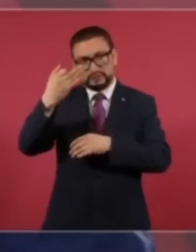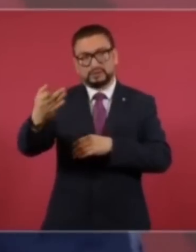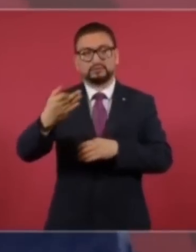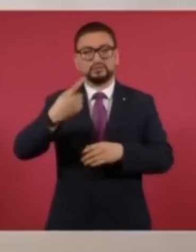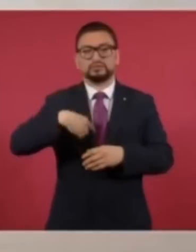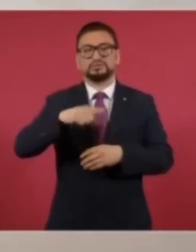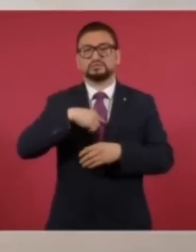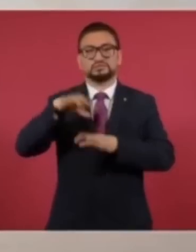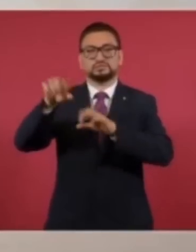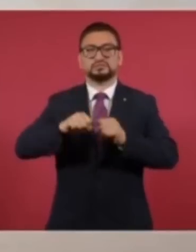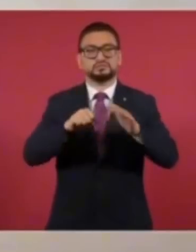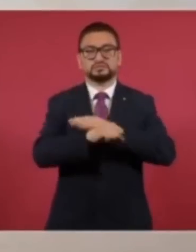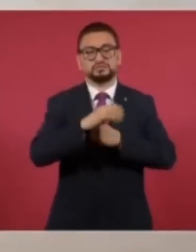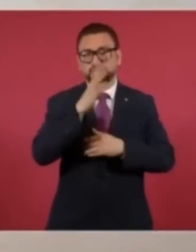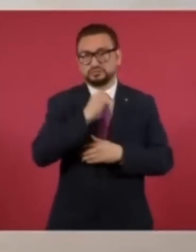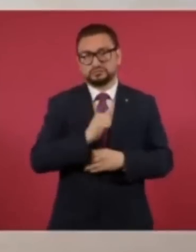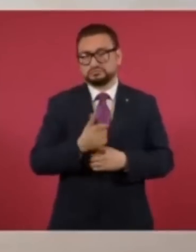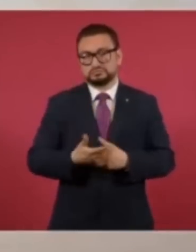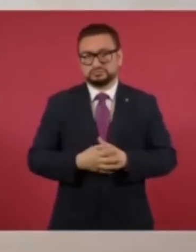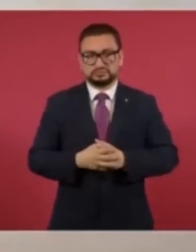poder